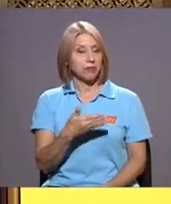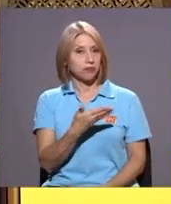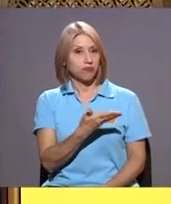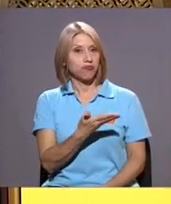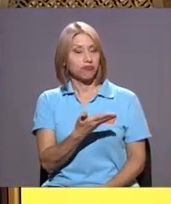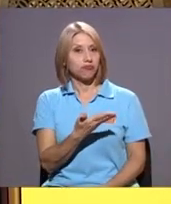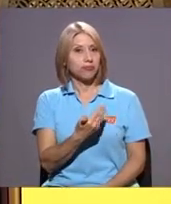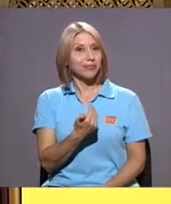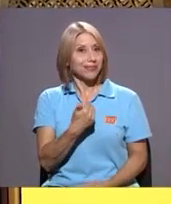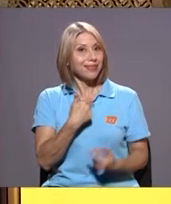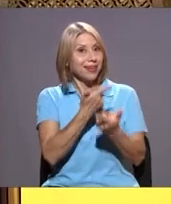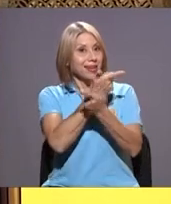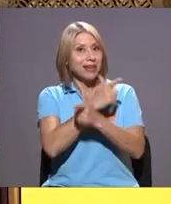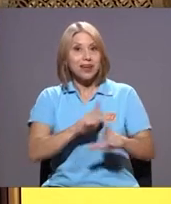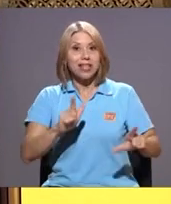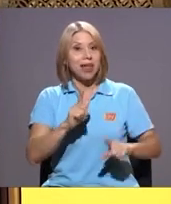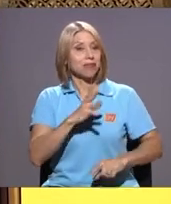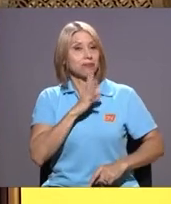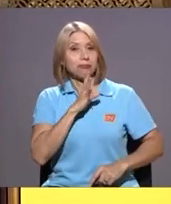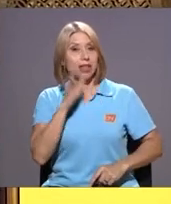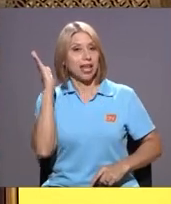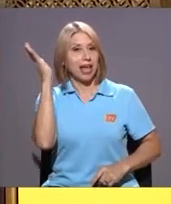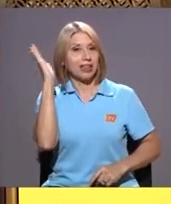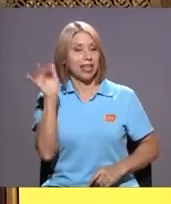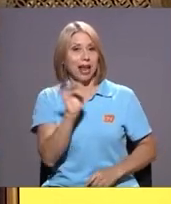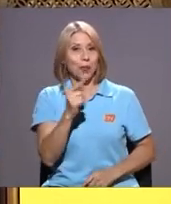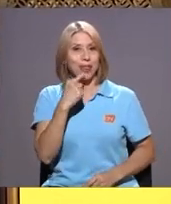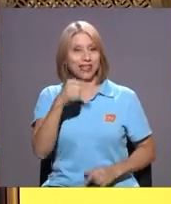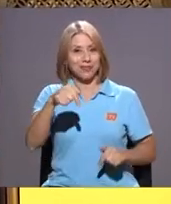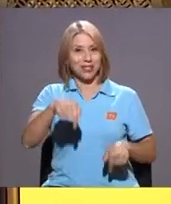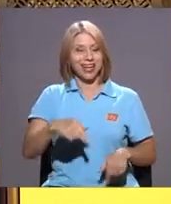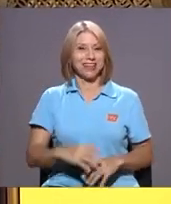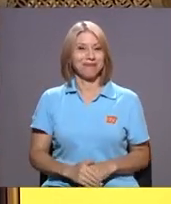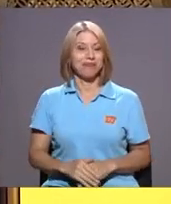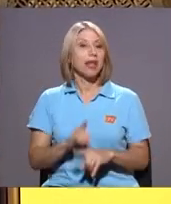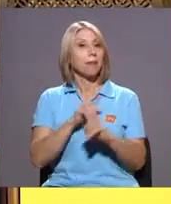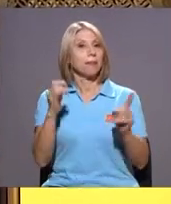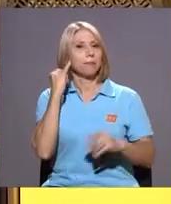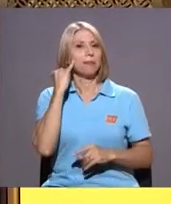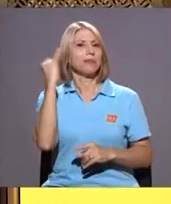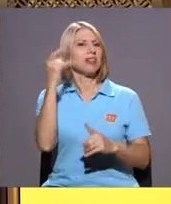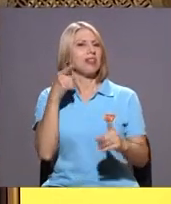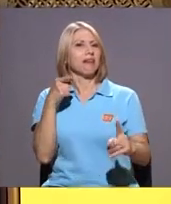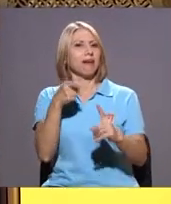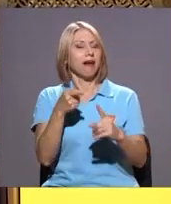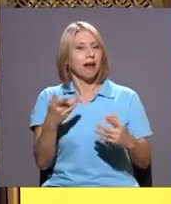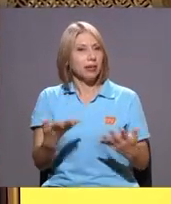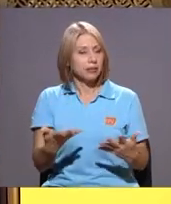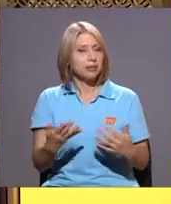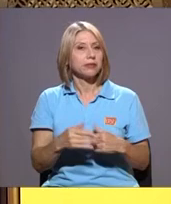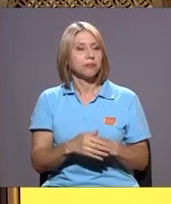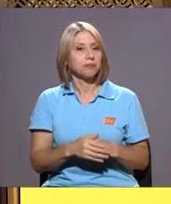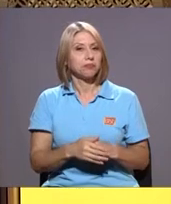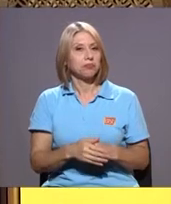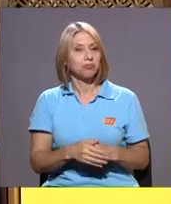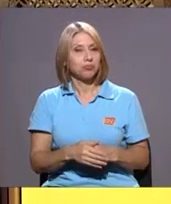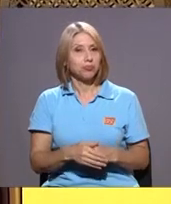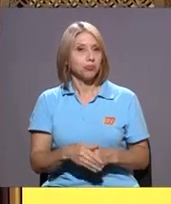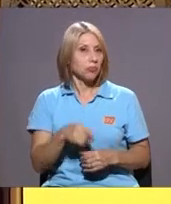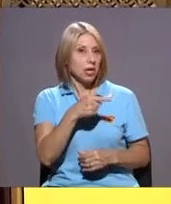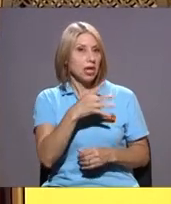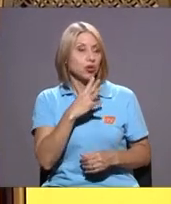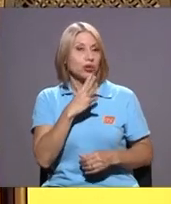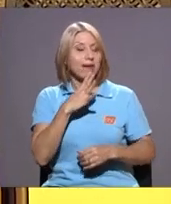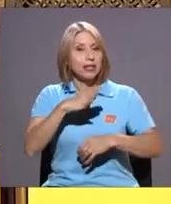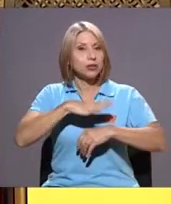tiene libertad de cátedra como decimos aquí pero la idea es un poco que nos